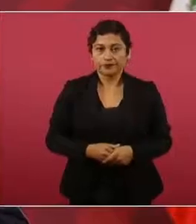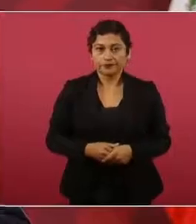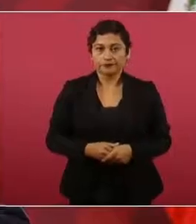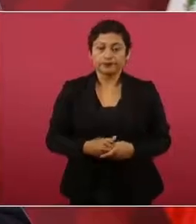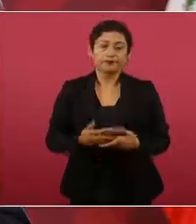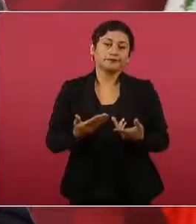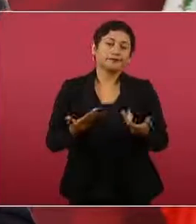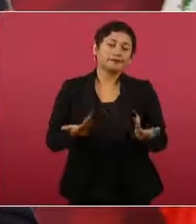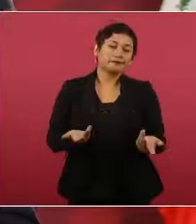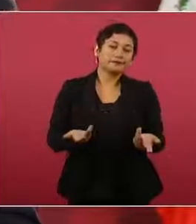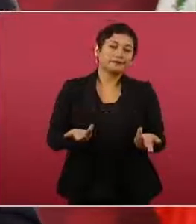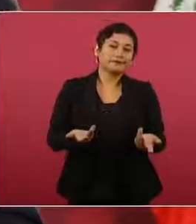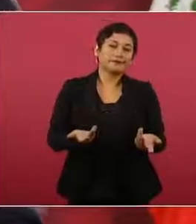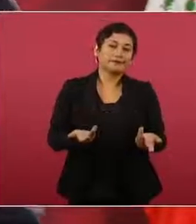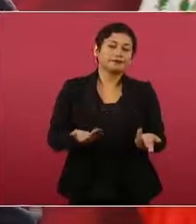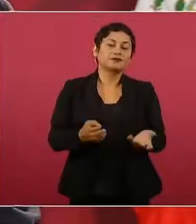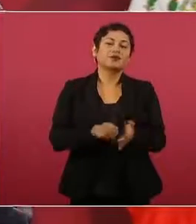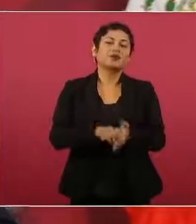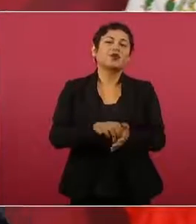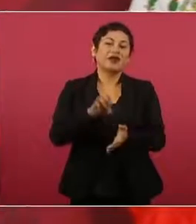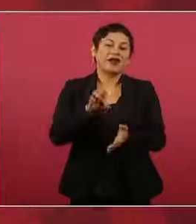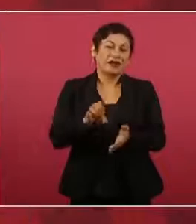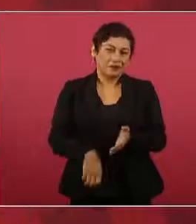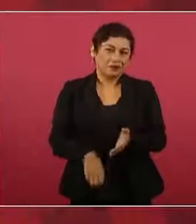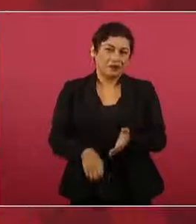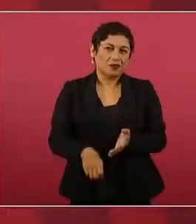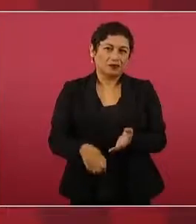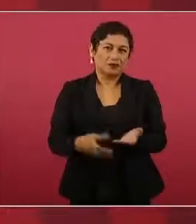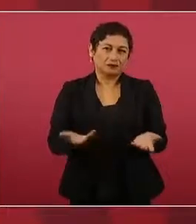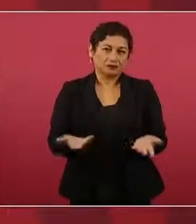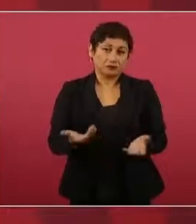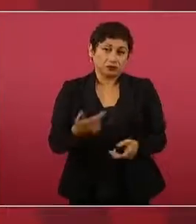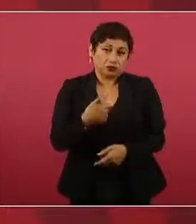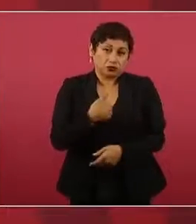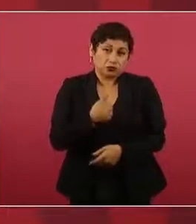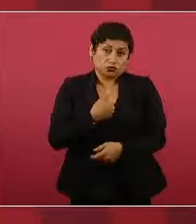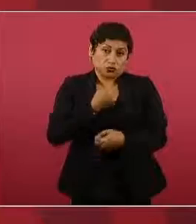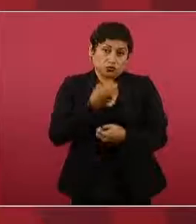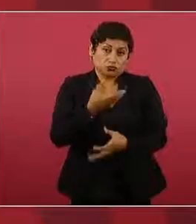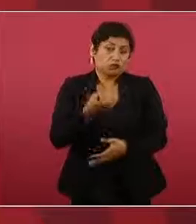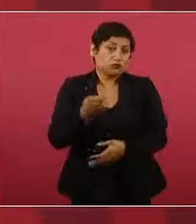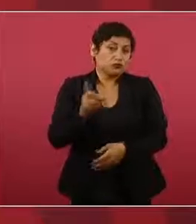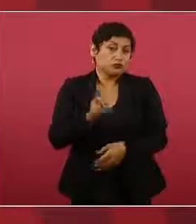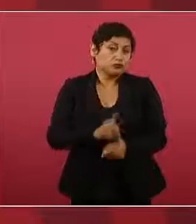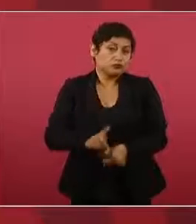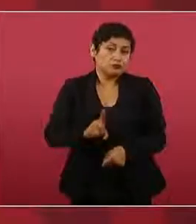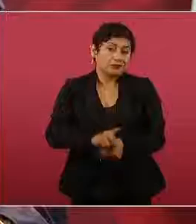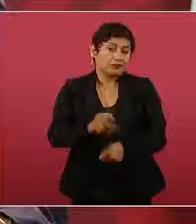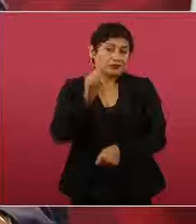Que no estemos, como siempre lo he dicho, ensimismados,